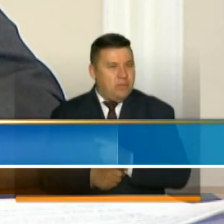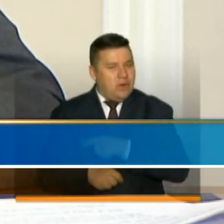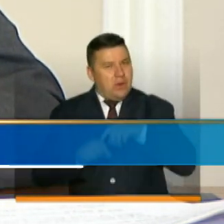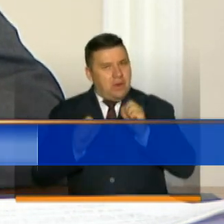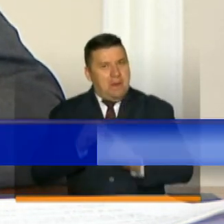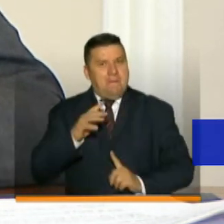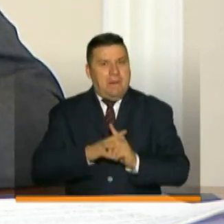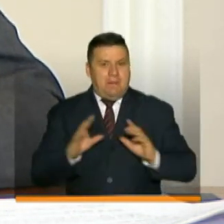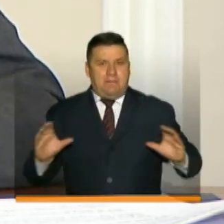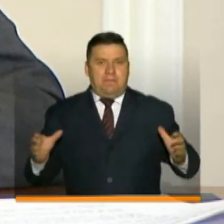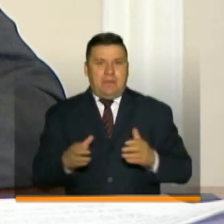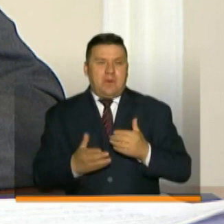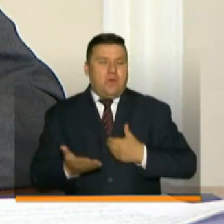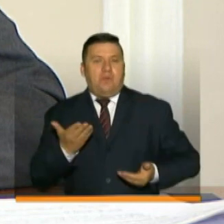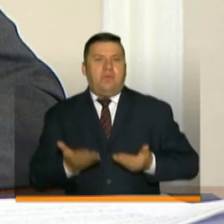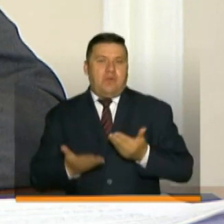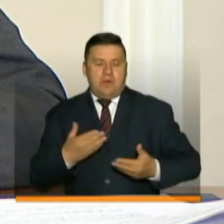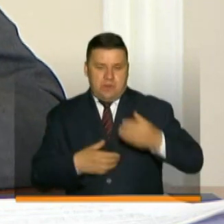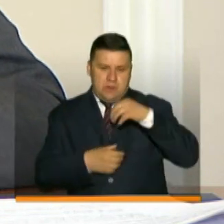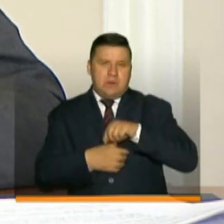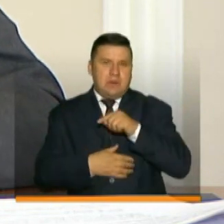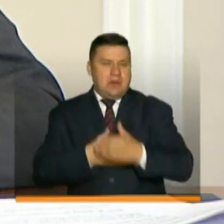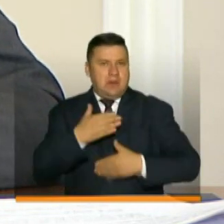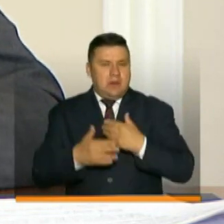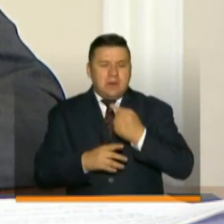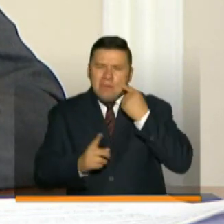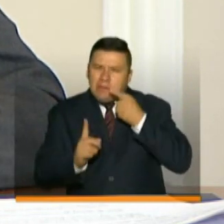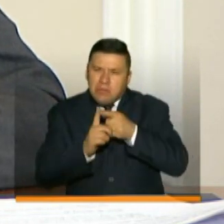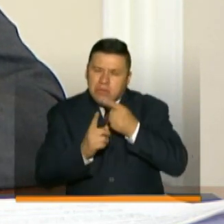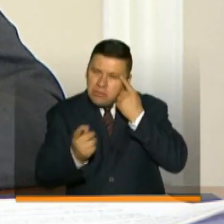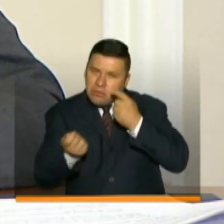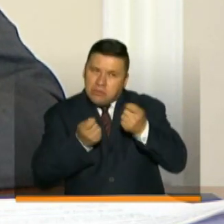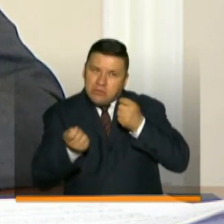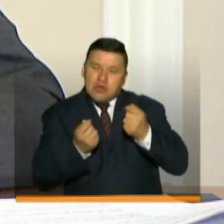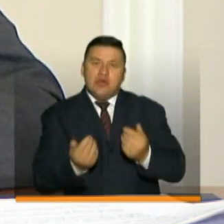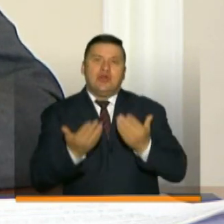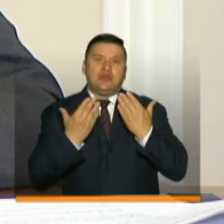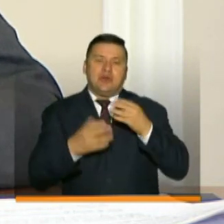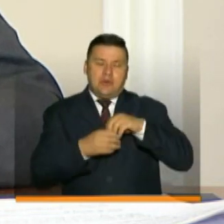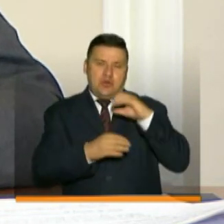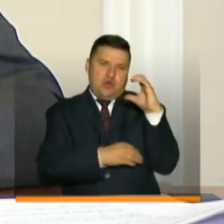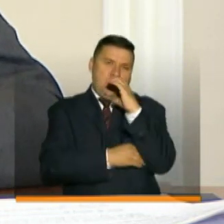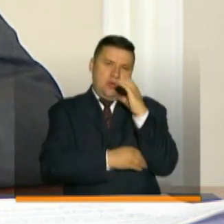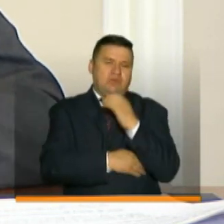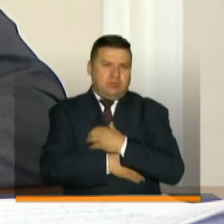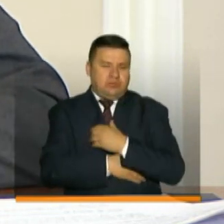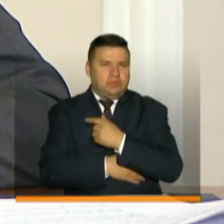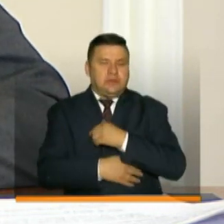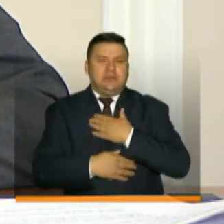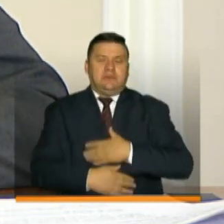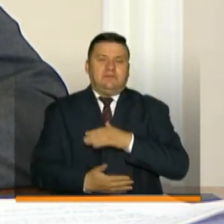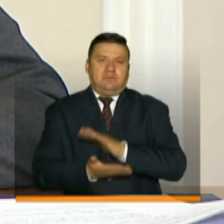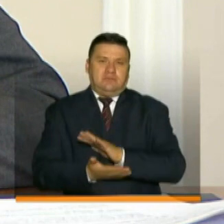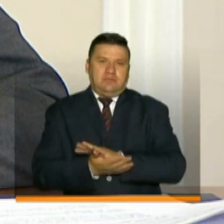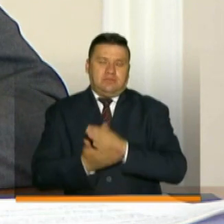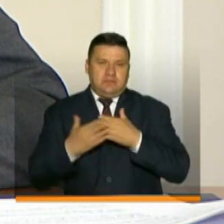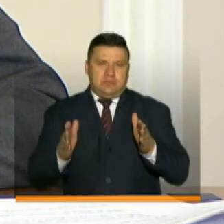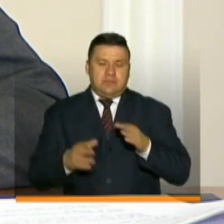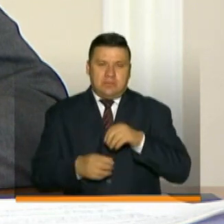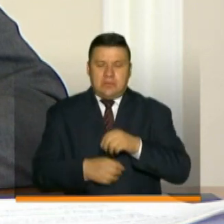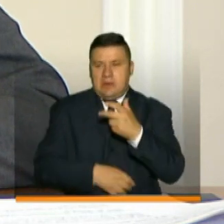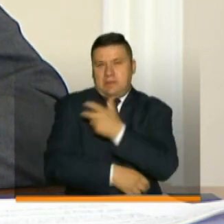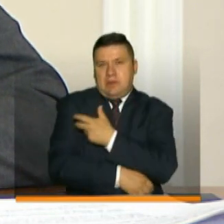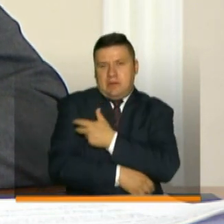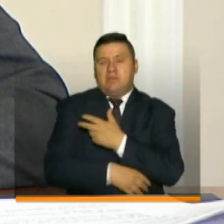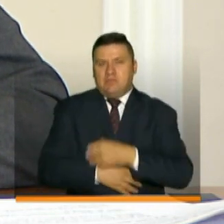poder generar la posibilidad de hacer apuestas estratégicas que permitan al país tener la tranquilidad de tener la disponibilidad de la vacuna